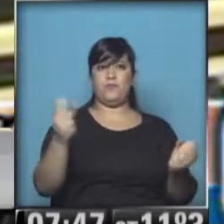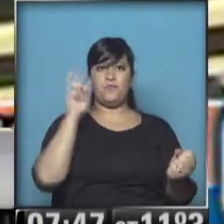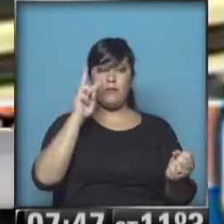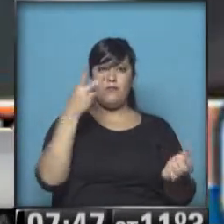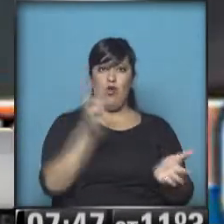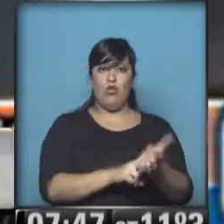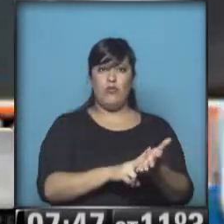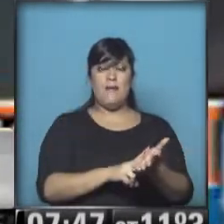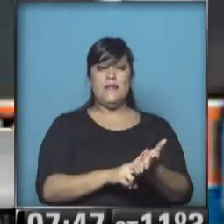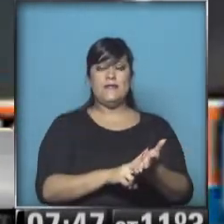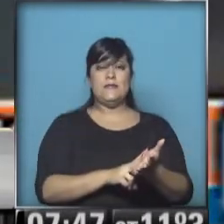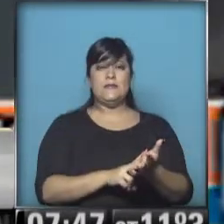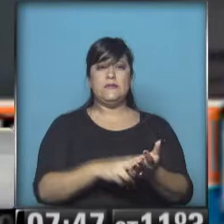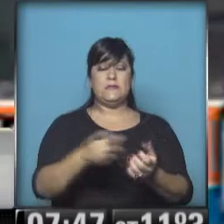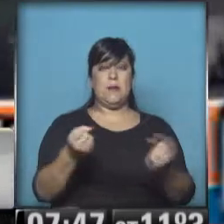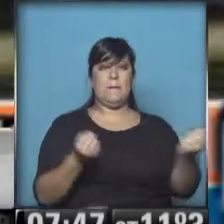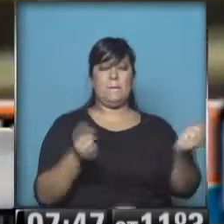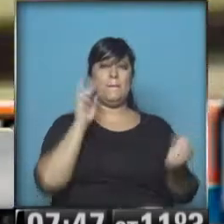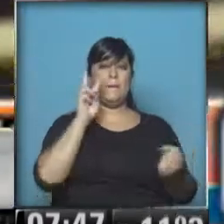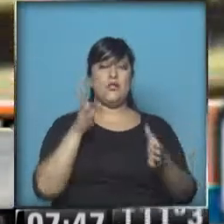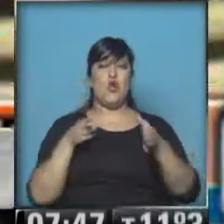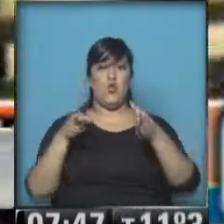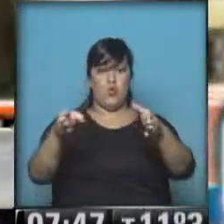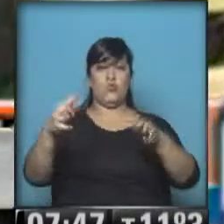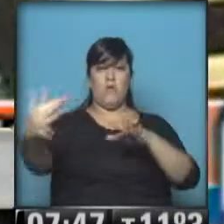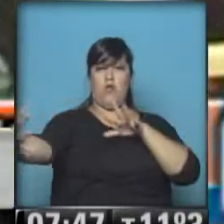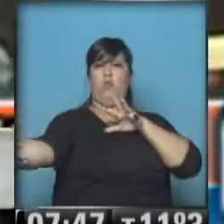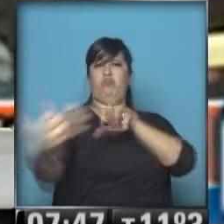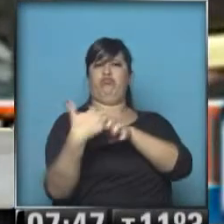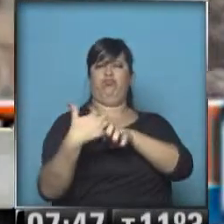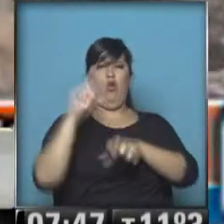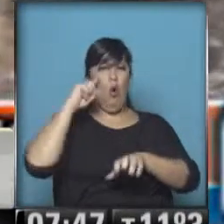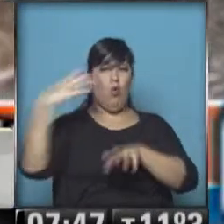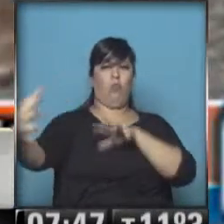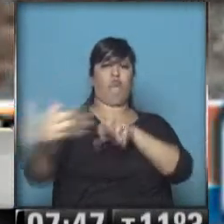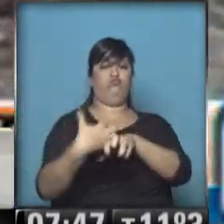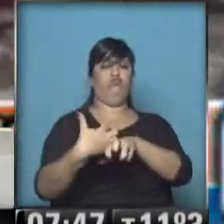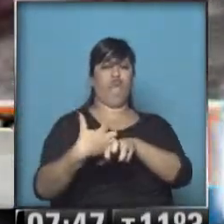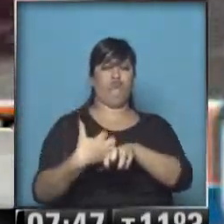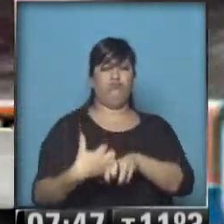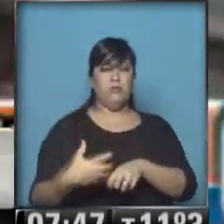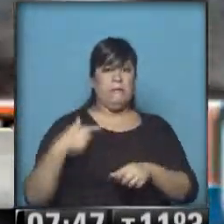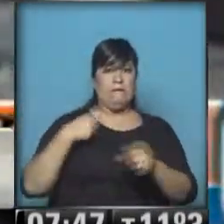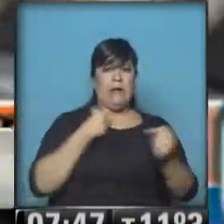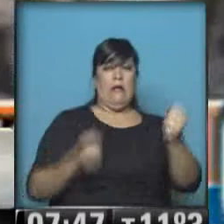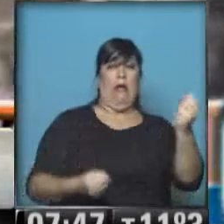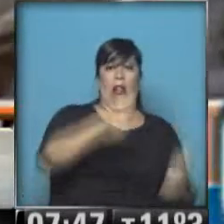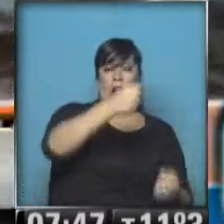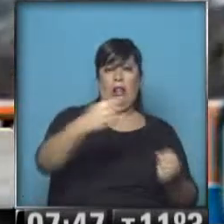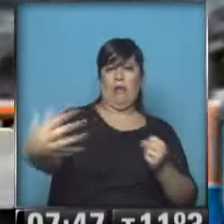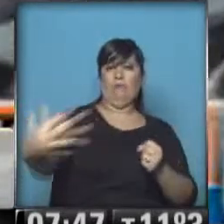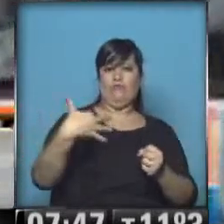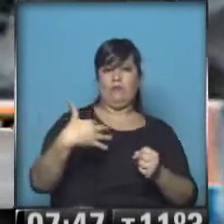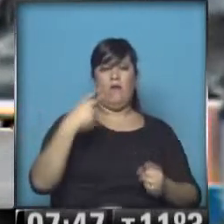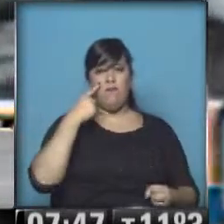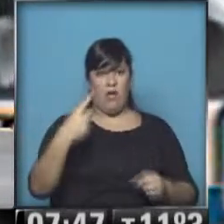vuelta para mirar la ruta, veo a este loco que se me tira encima así. Y trato de esquivarlo, creo que te fijaste dónde